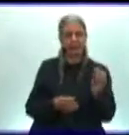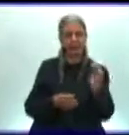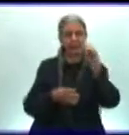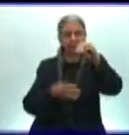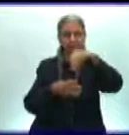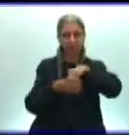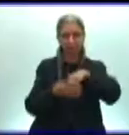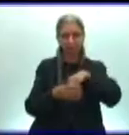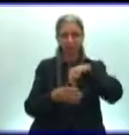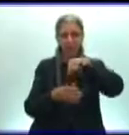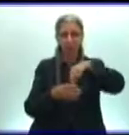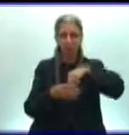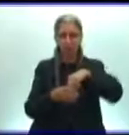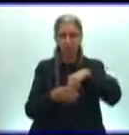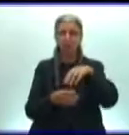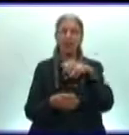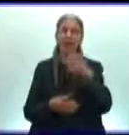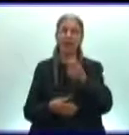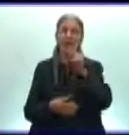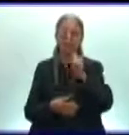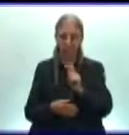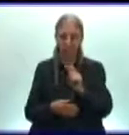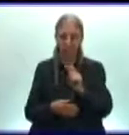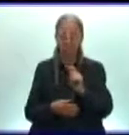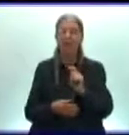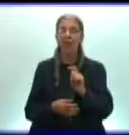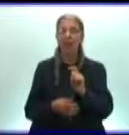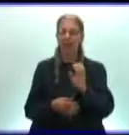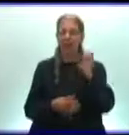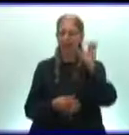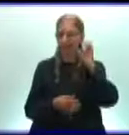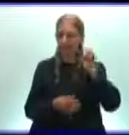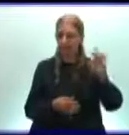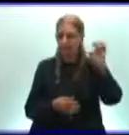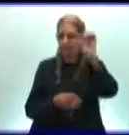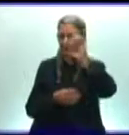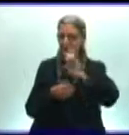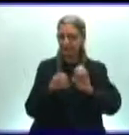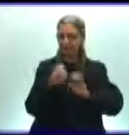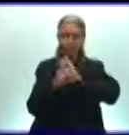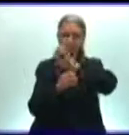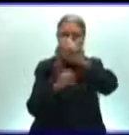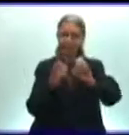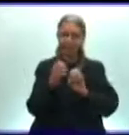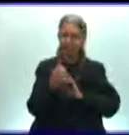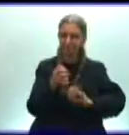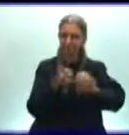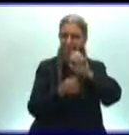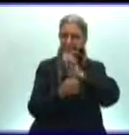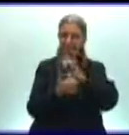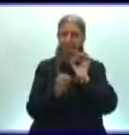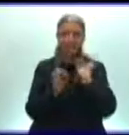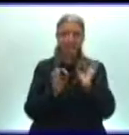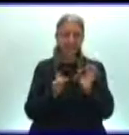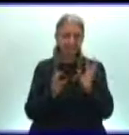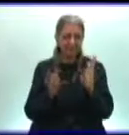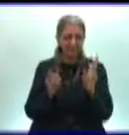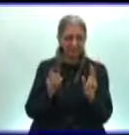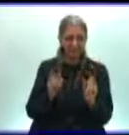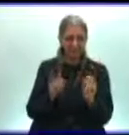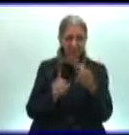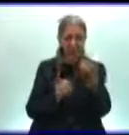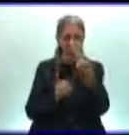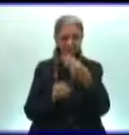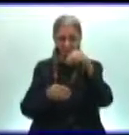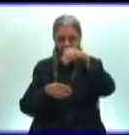estos átomos y los electrones en la envoltura. Recuerden además que la cantidad de protones en el núcleo, que son los que